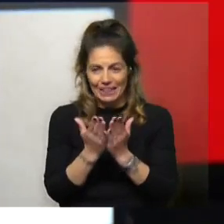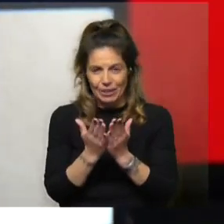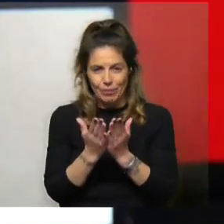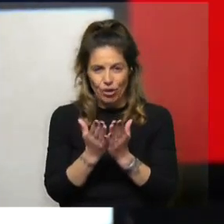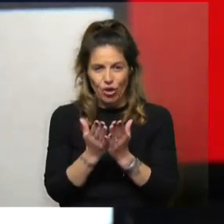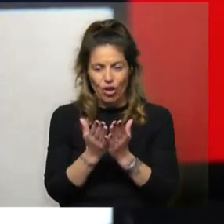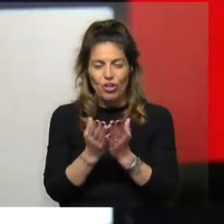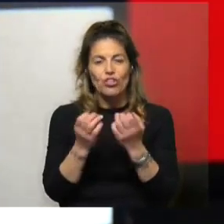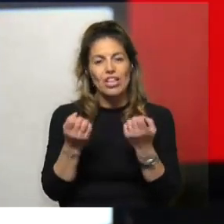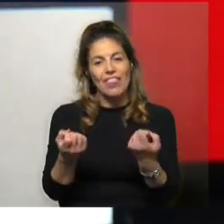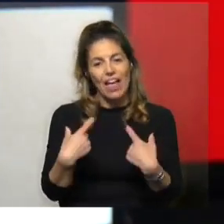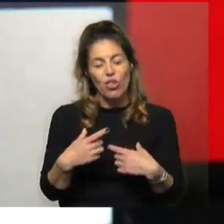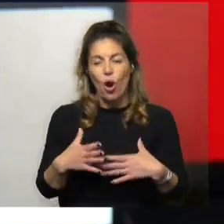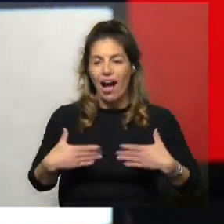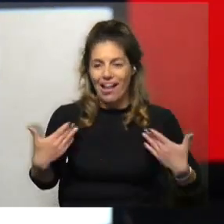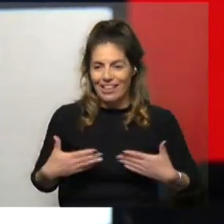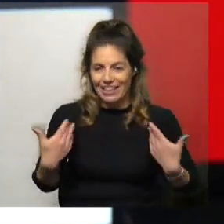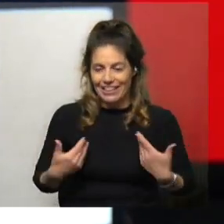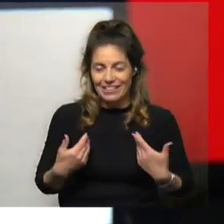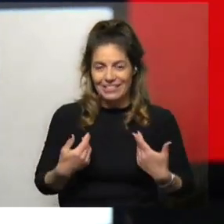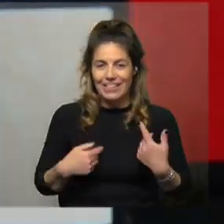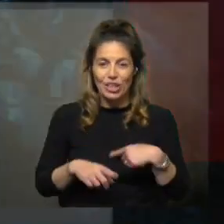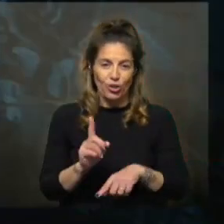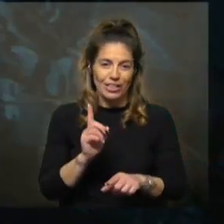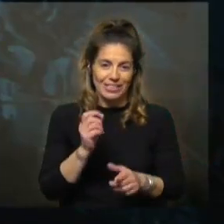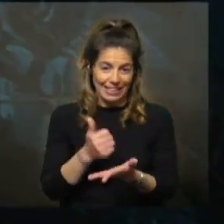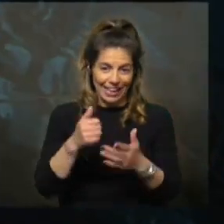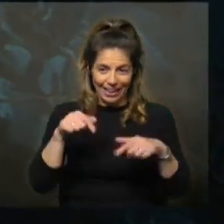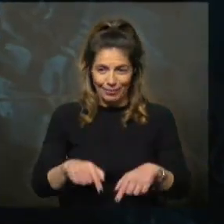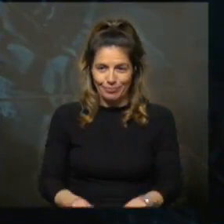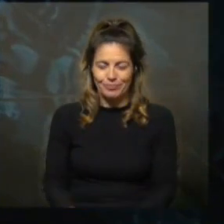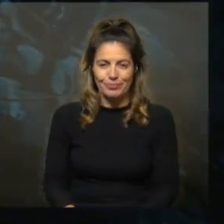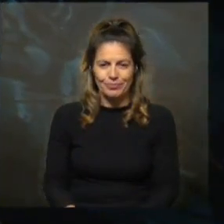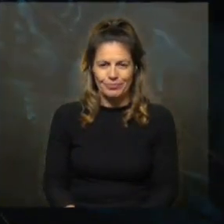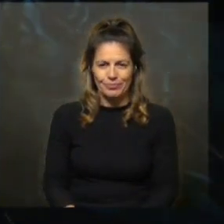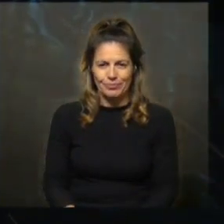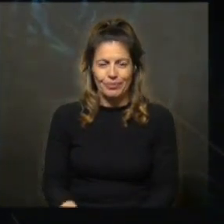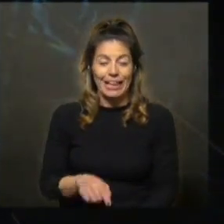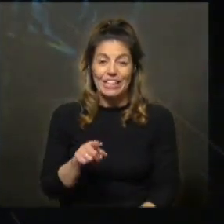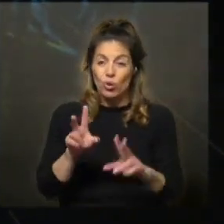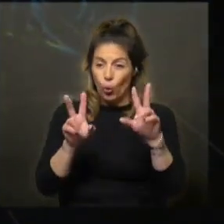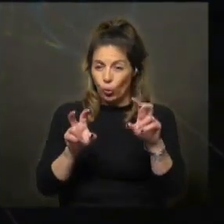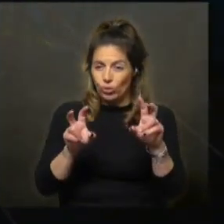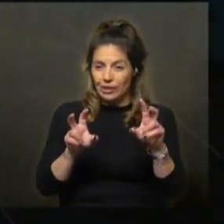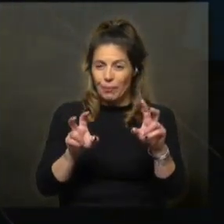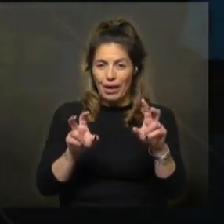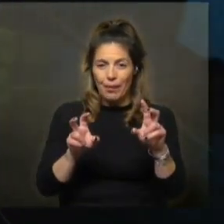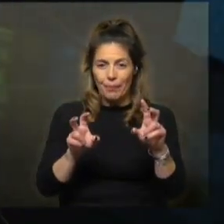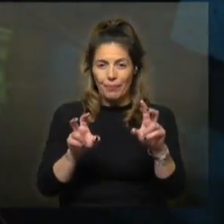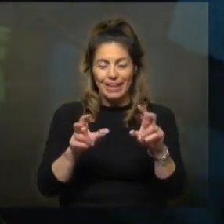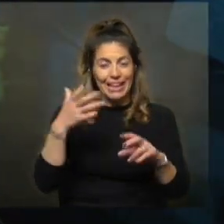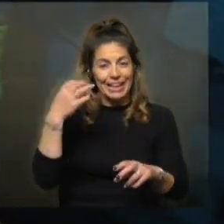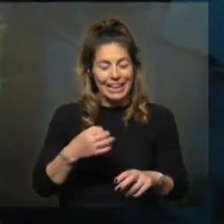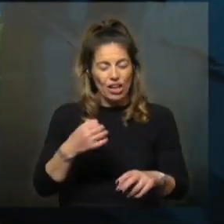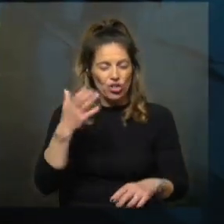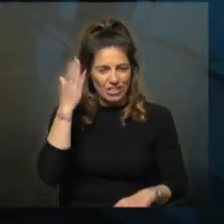nos ha traído muchas alegrías entre otras estar acá Bueno este porque es un tema que que que creo que lo